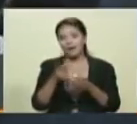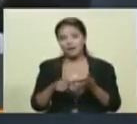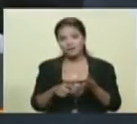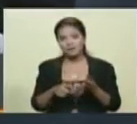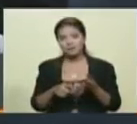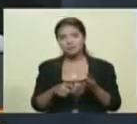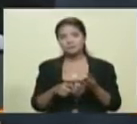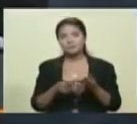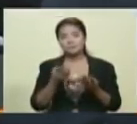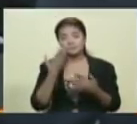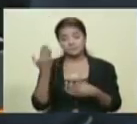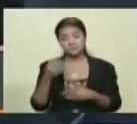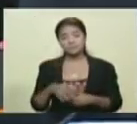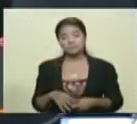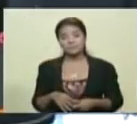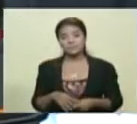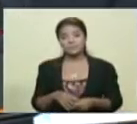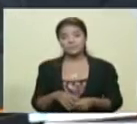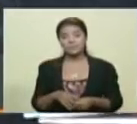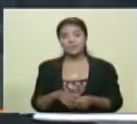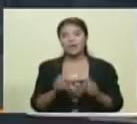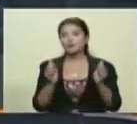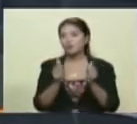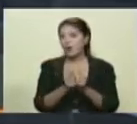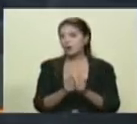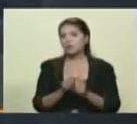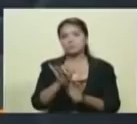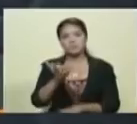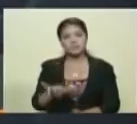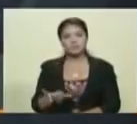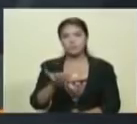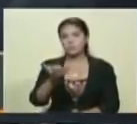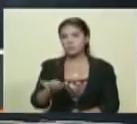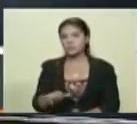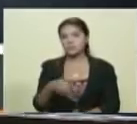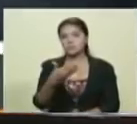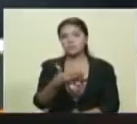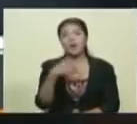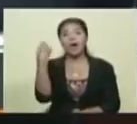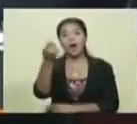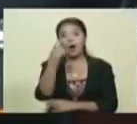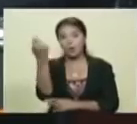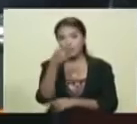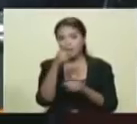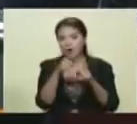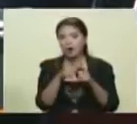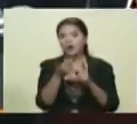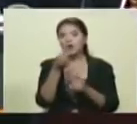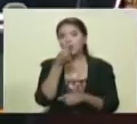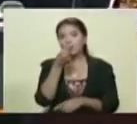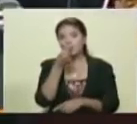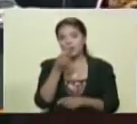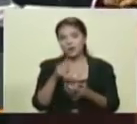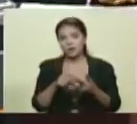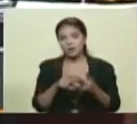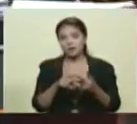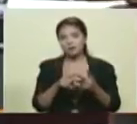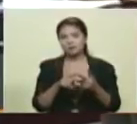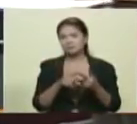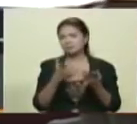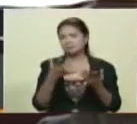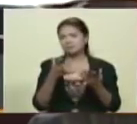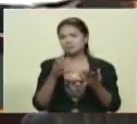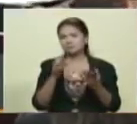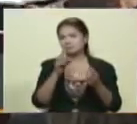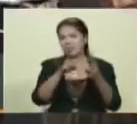están, en Anzoátegui, lo mismo, en Apure, Acción Democrática, COPEI, no sé qué MPP,